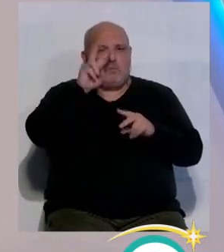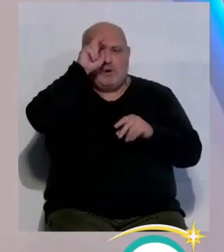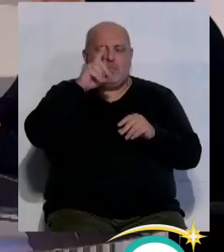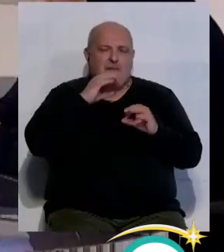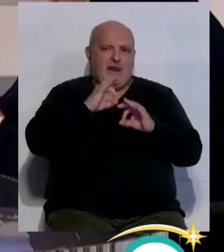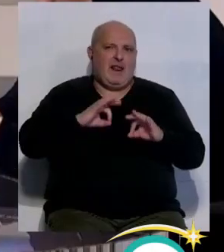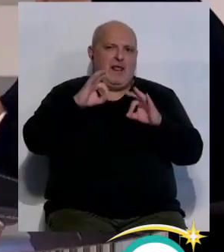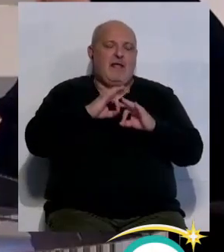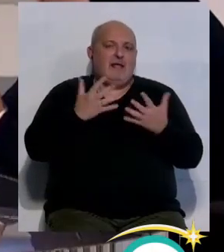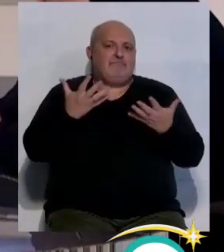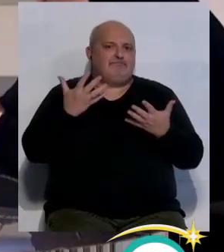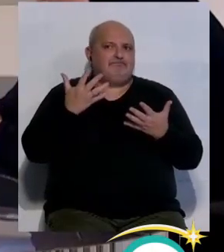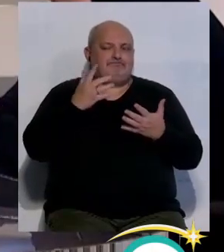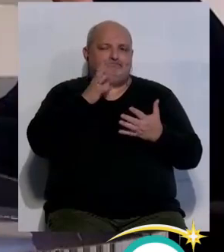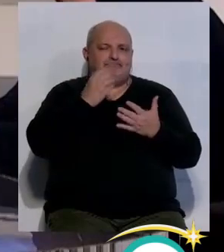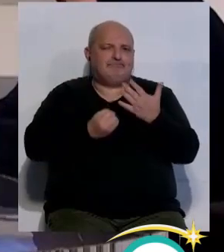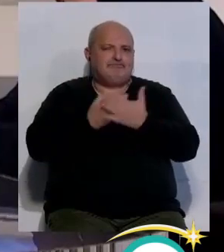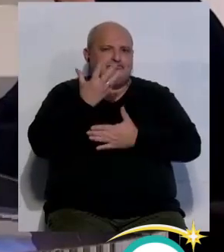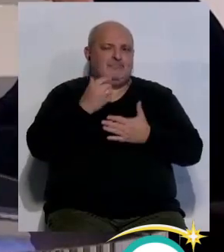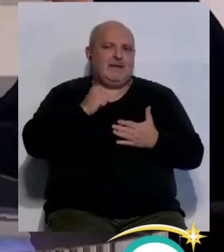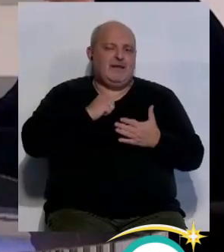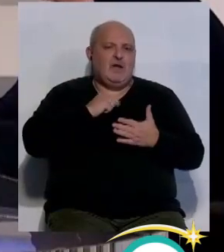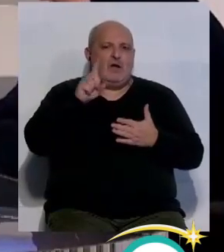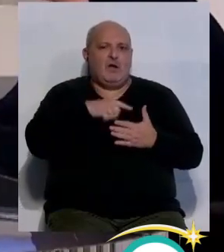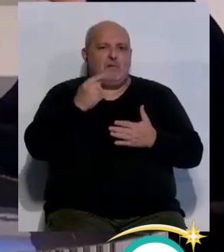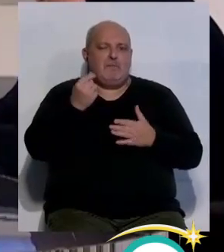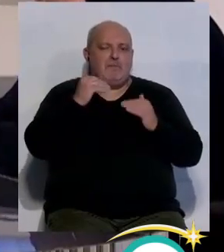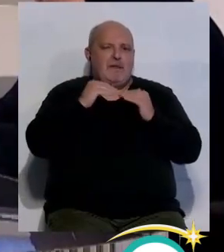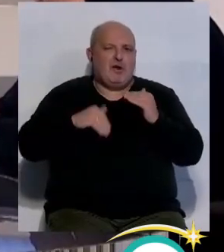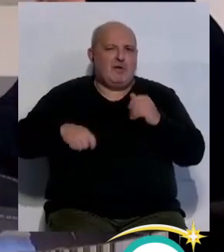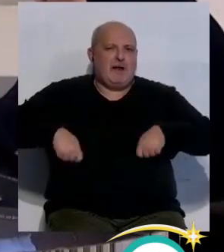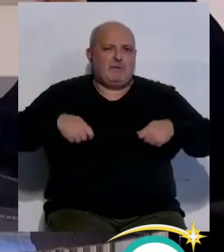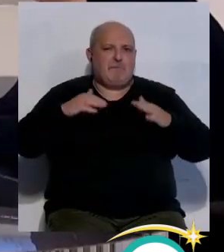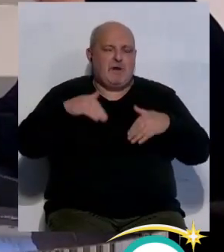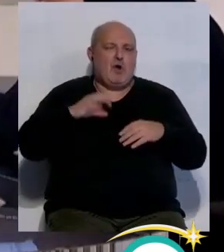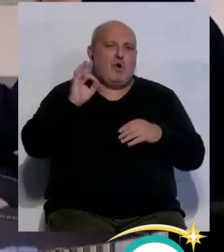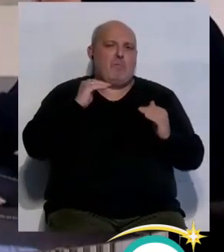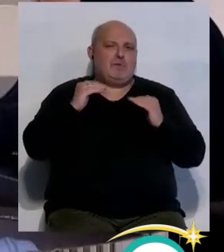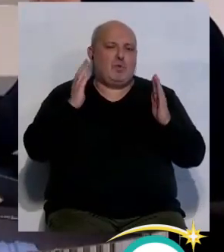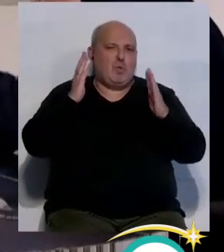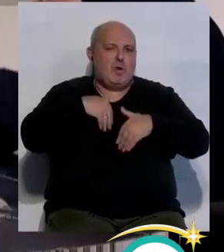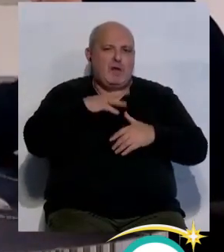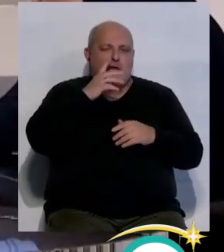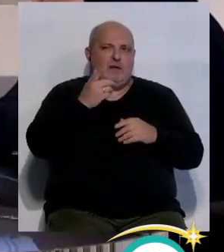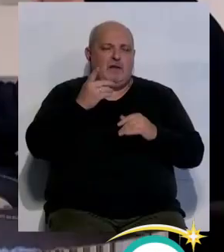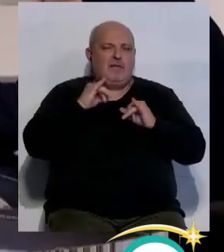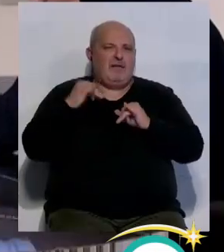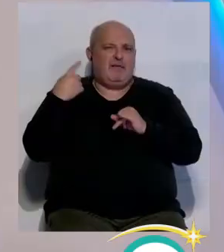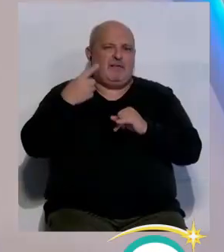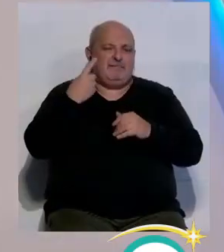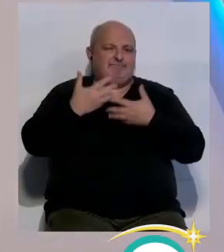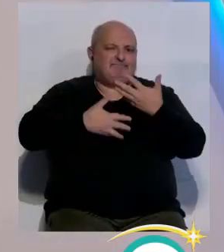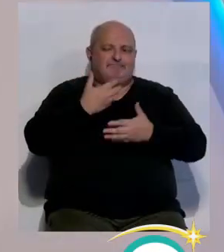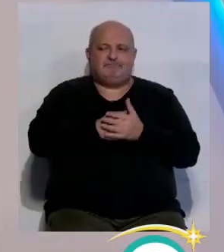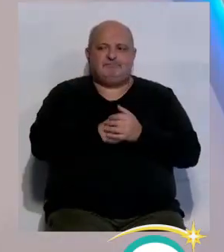pero sí digo, a ver qué pasa, ¿no? Parece que la gente tenía menos dinero para gastar o todavía no era el momento de pasear por el centro, de todas esas